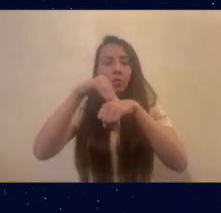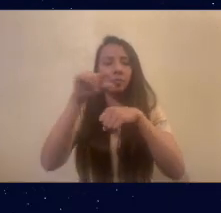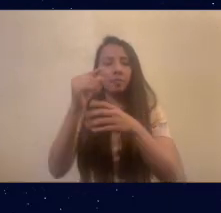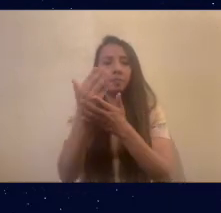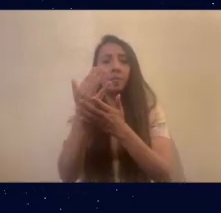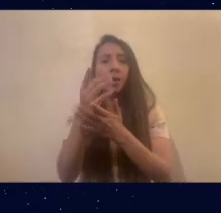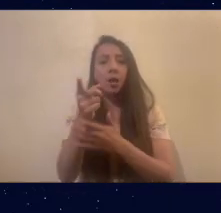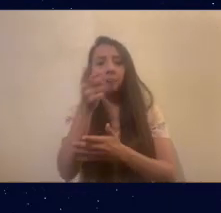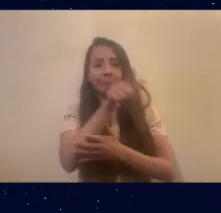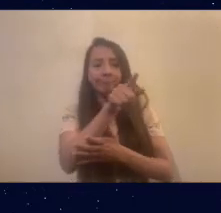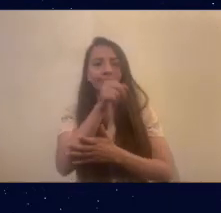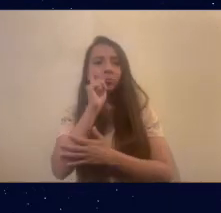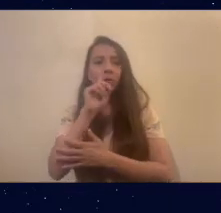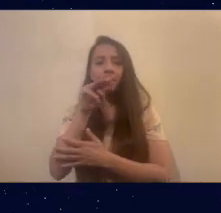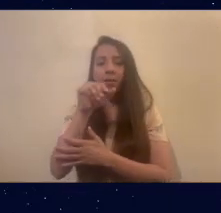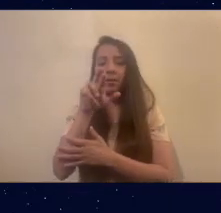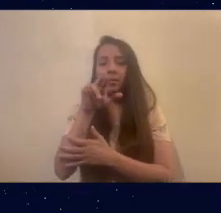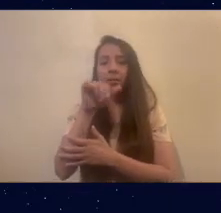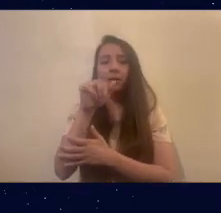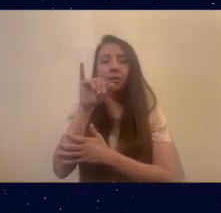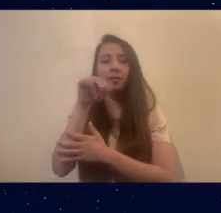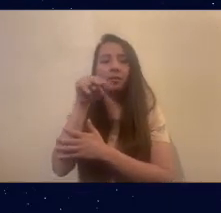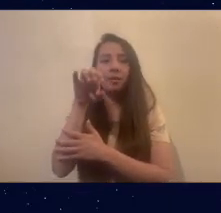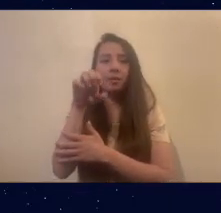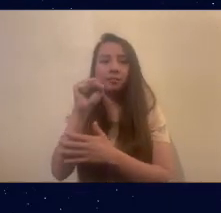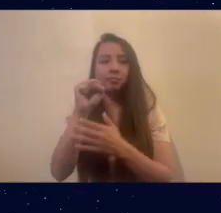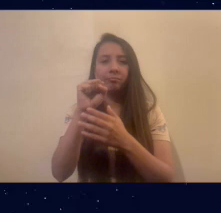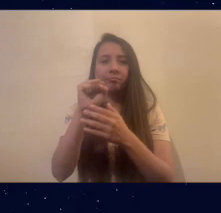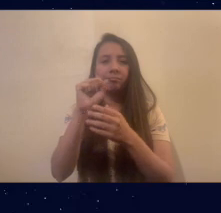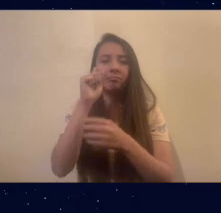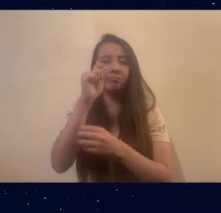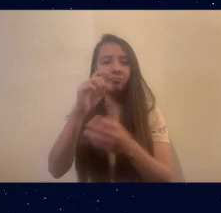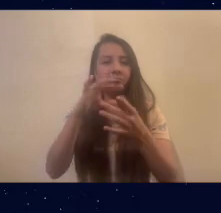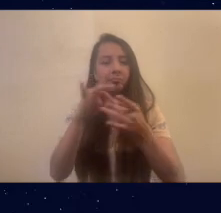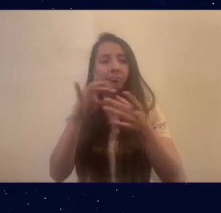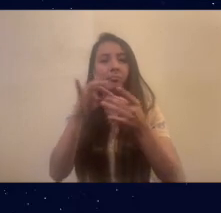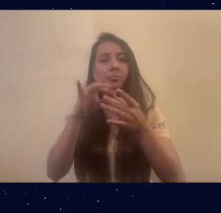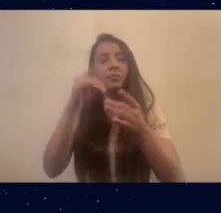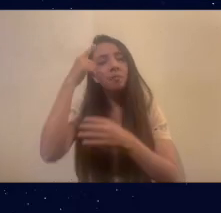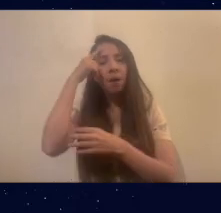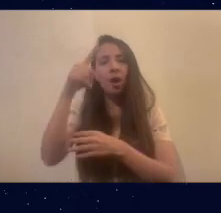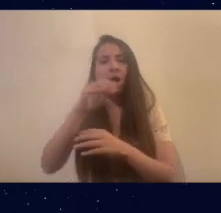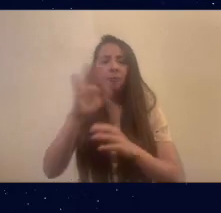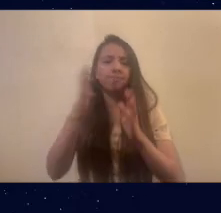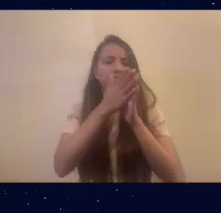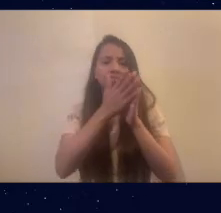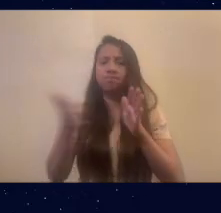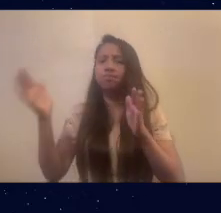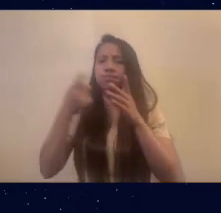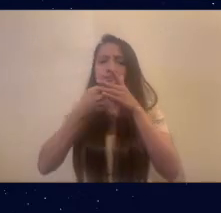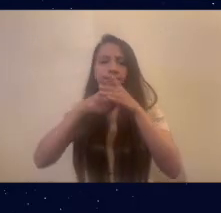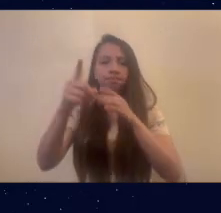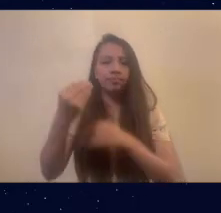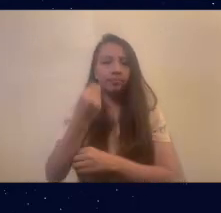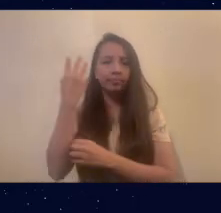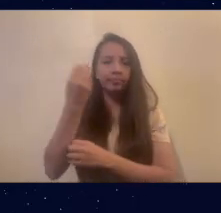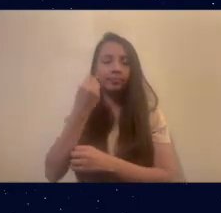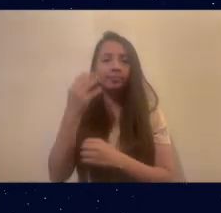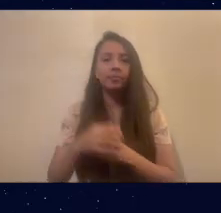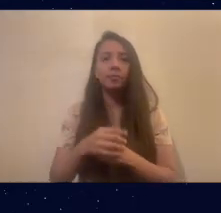la semblanza de María Inés. Por supuesto. Para entonces irnos de lleno con la